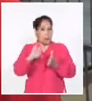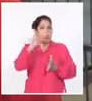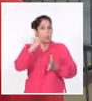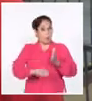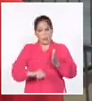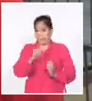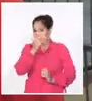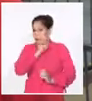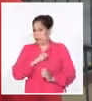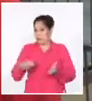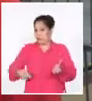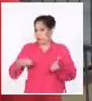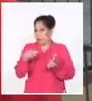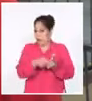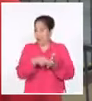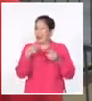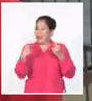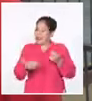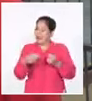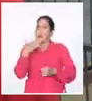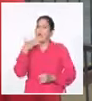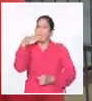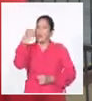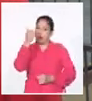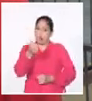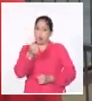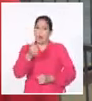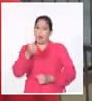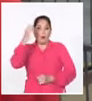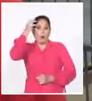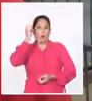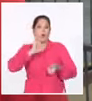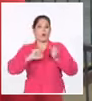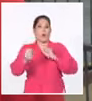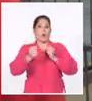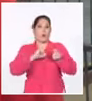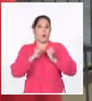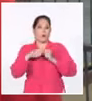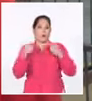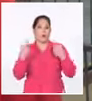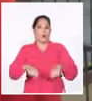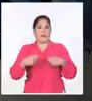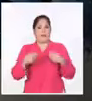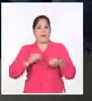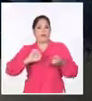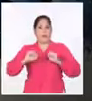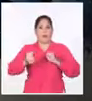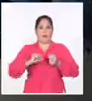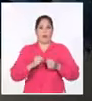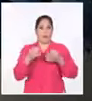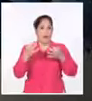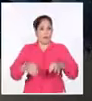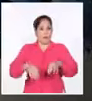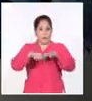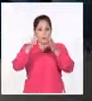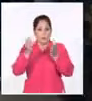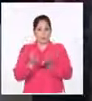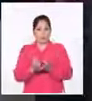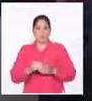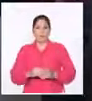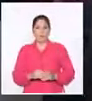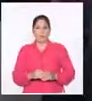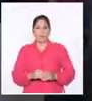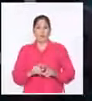un fenómeno que tiene muchas ventajas y que ha sido natural en todo el mundo.